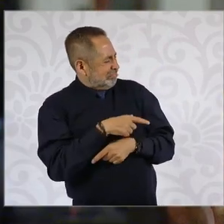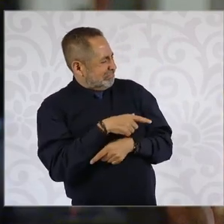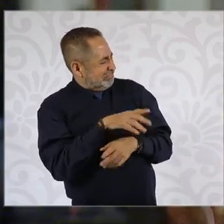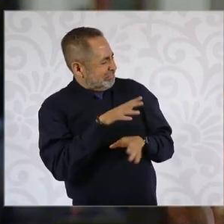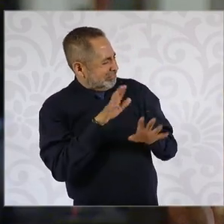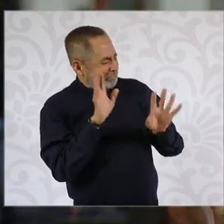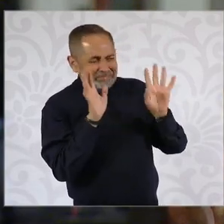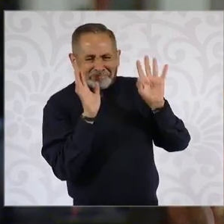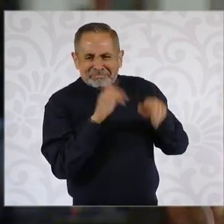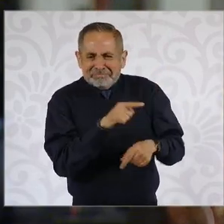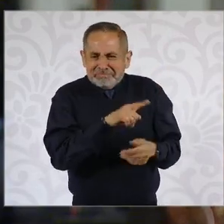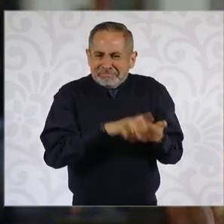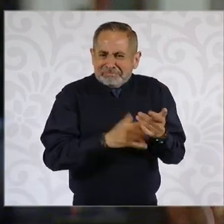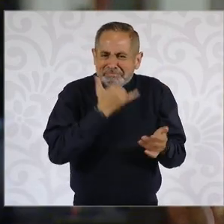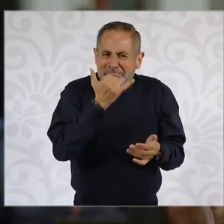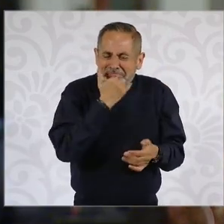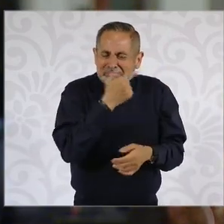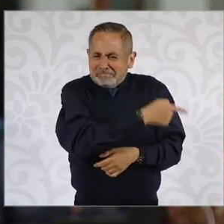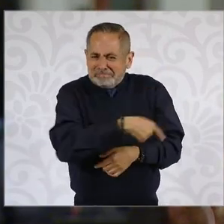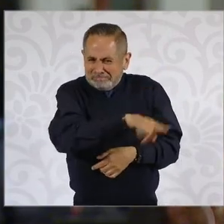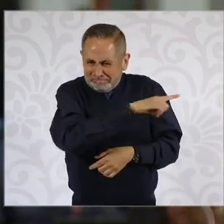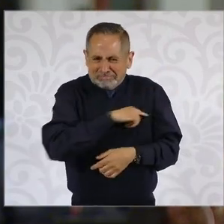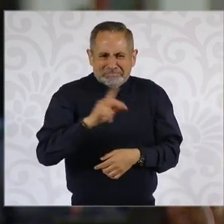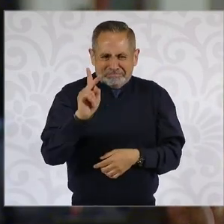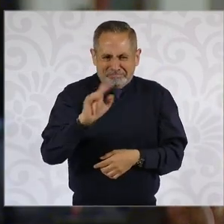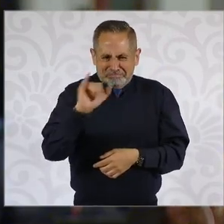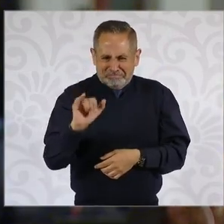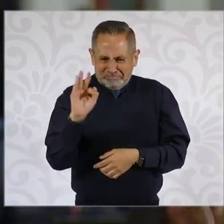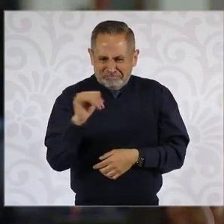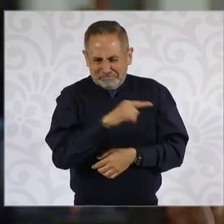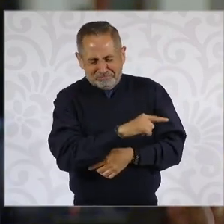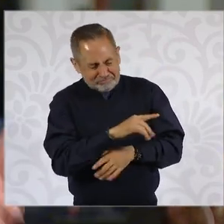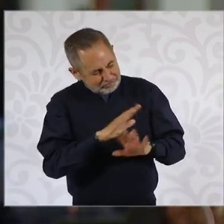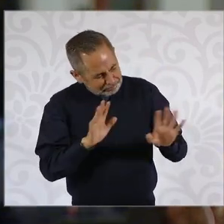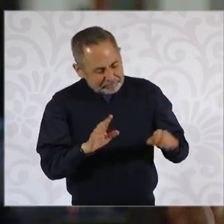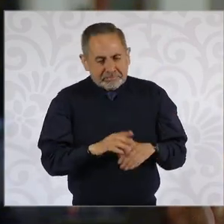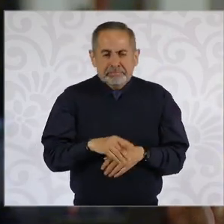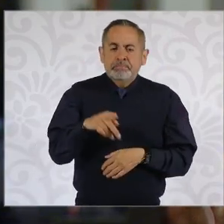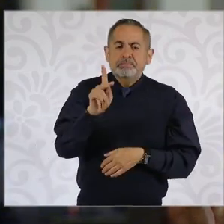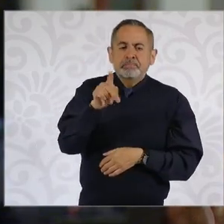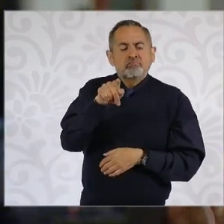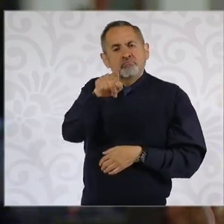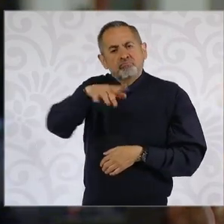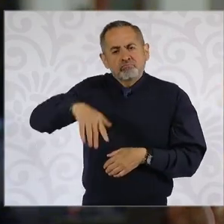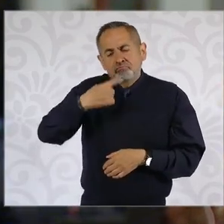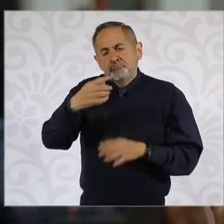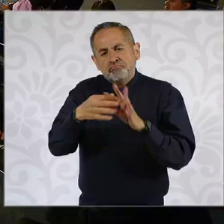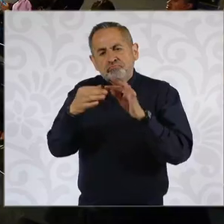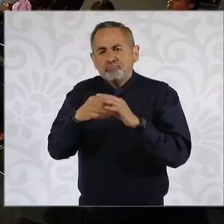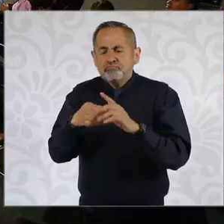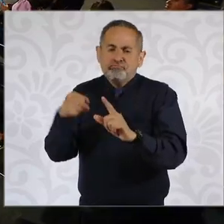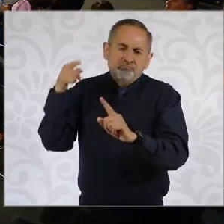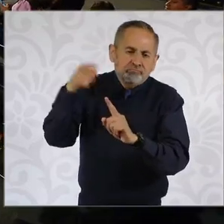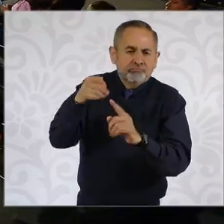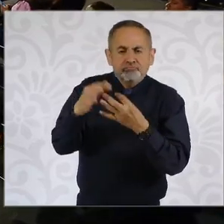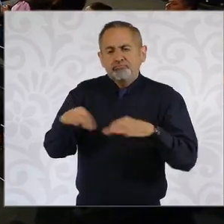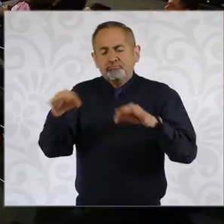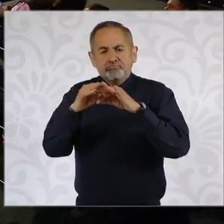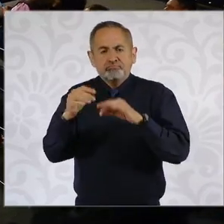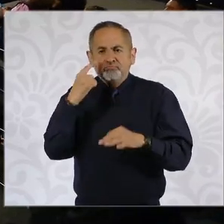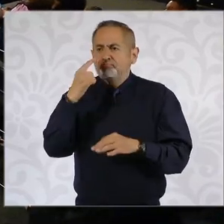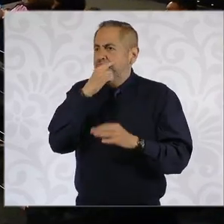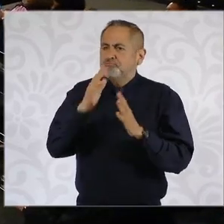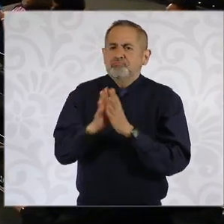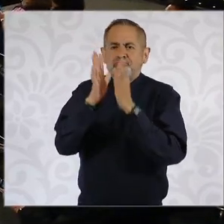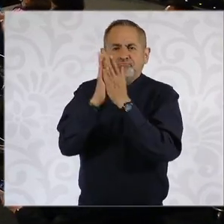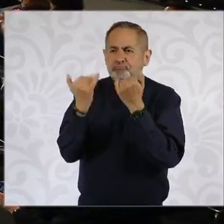además de este punto que ha señalado usted, que tiene que ver con la democracia, me parece que también está el tema del